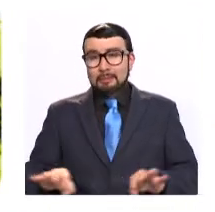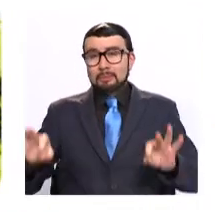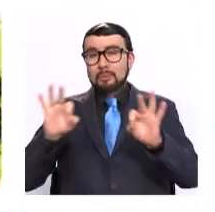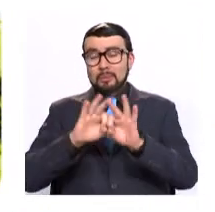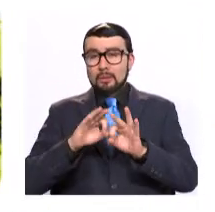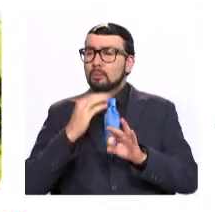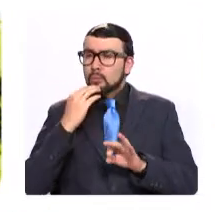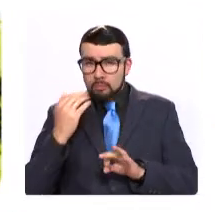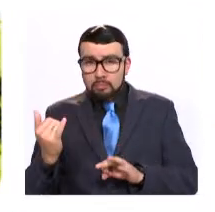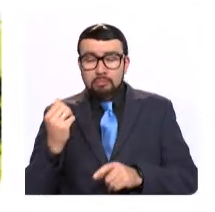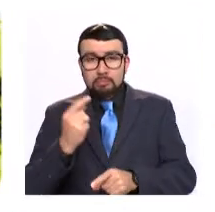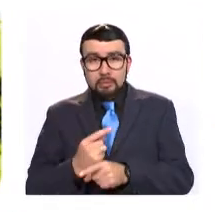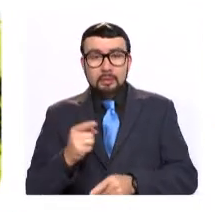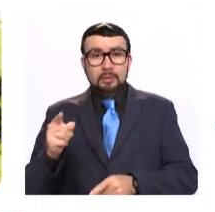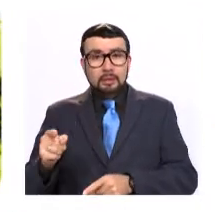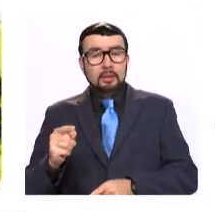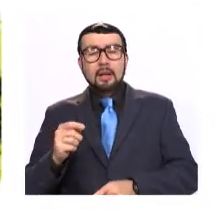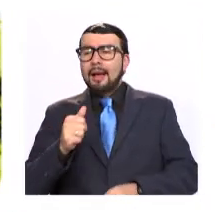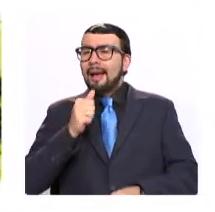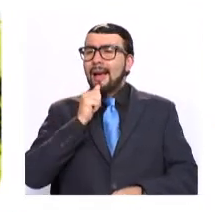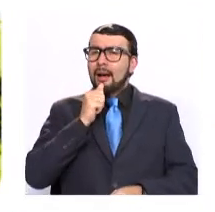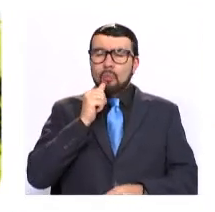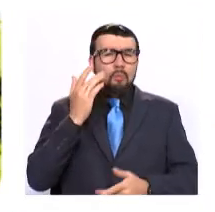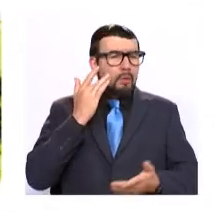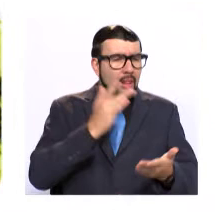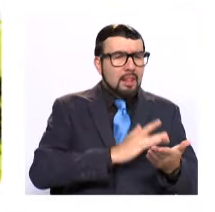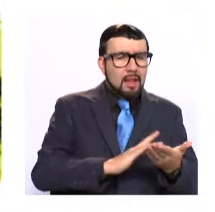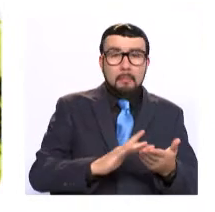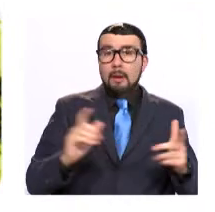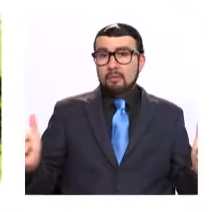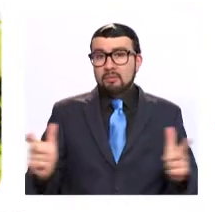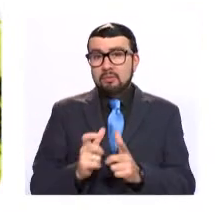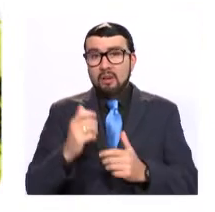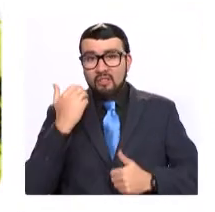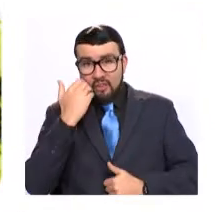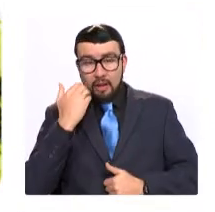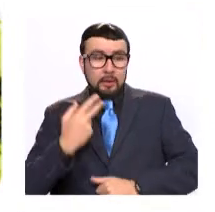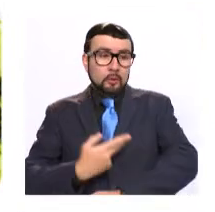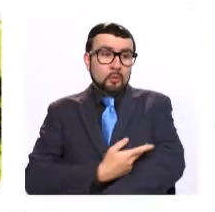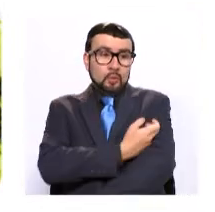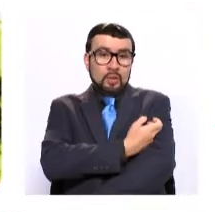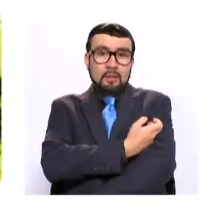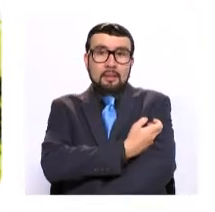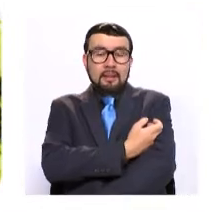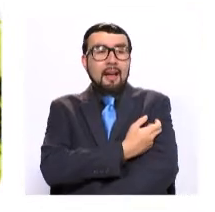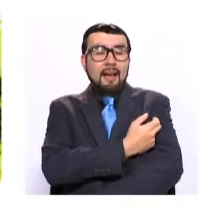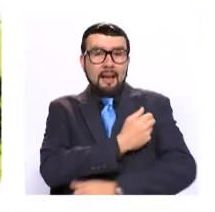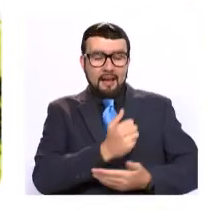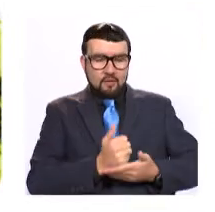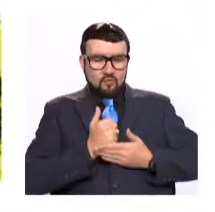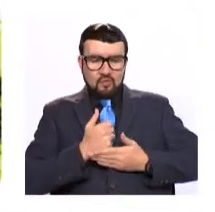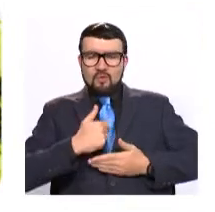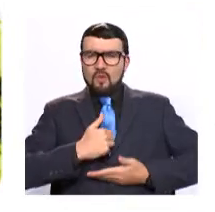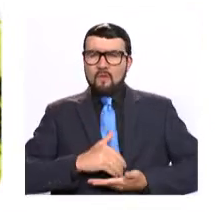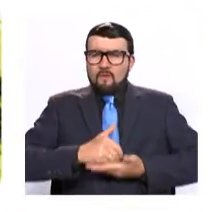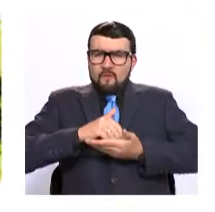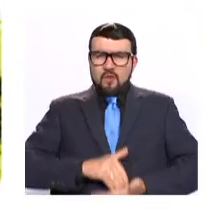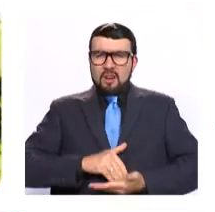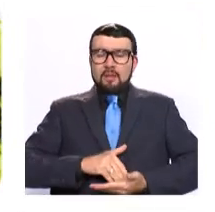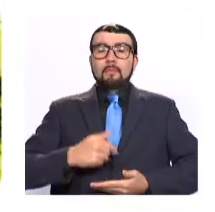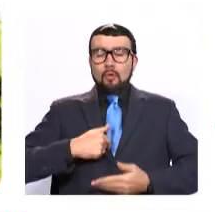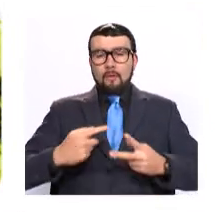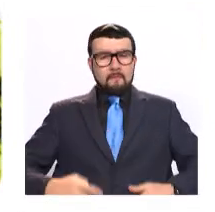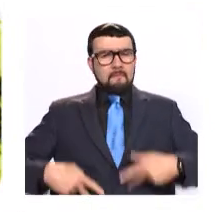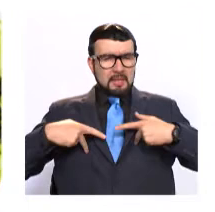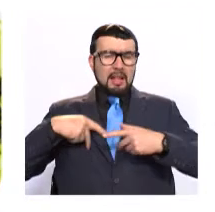el agua y disminuimos la posibilidad de enfermar, con una vacuna estamos generando una posibilidad de tener una expectativa de vida más grande,